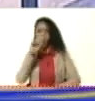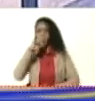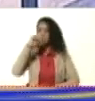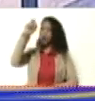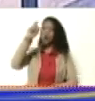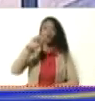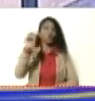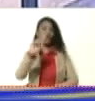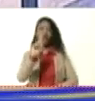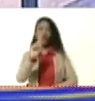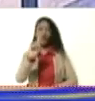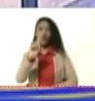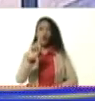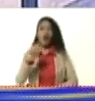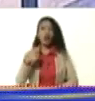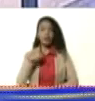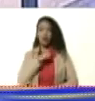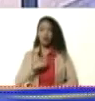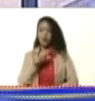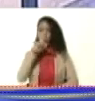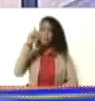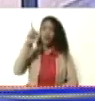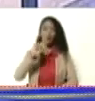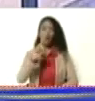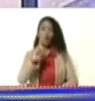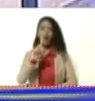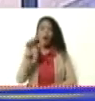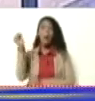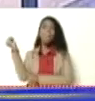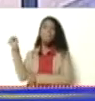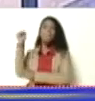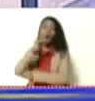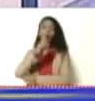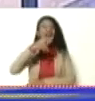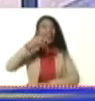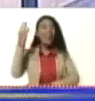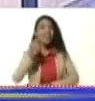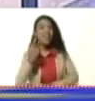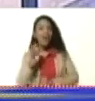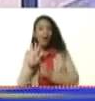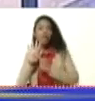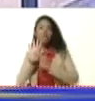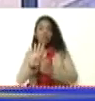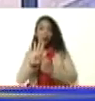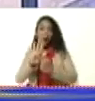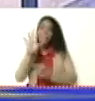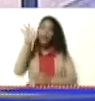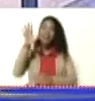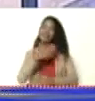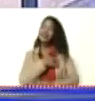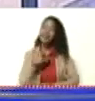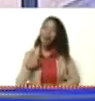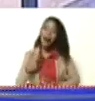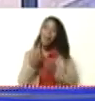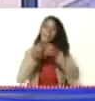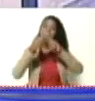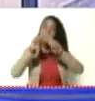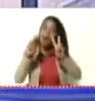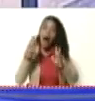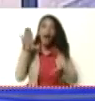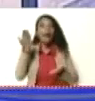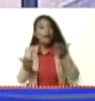Aquí no hay superbigote que valga. Fue derrotado por la realidad de un país que quiere paz,